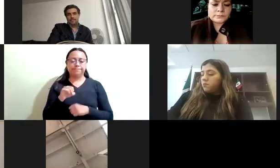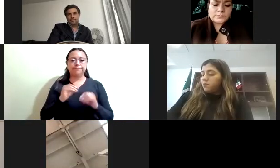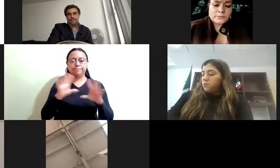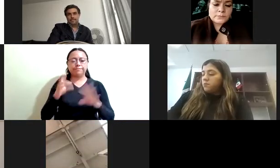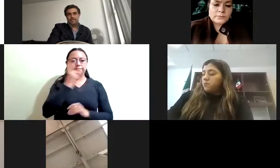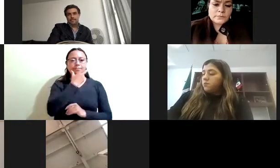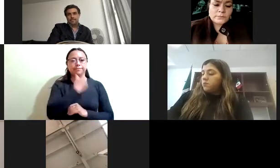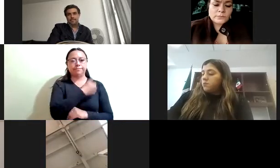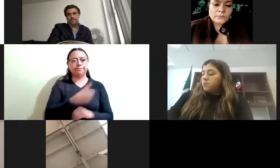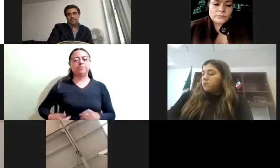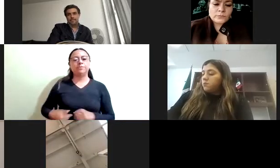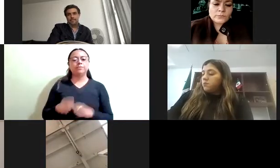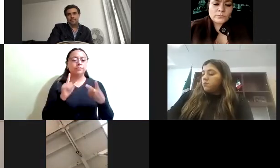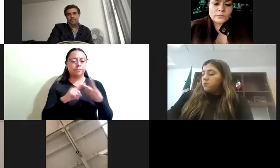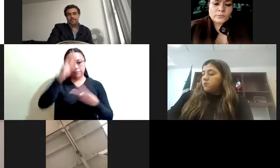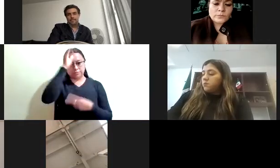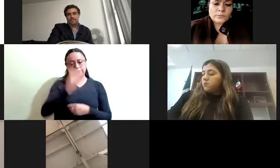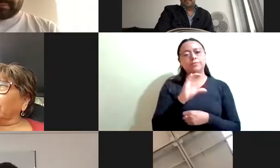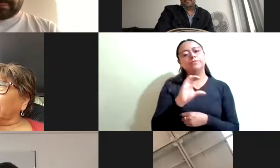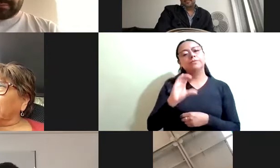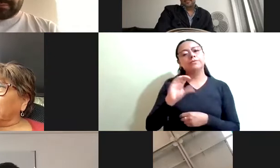presidente. El segundo acuerdo es el acuerdo